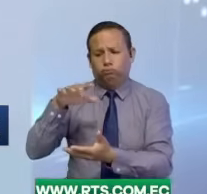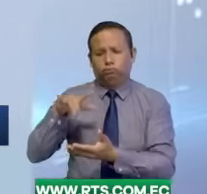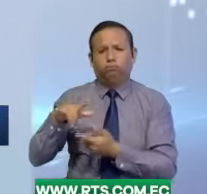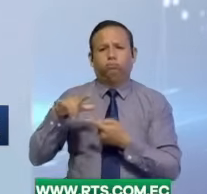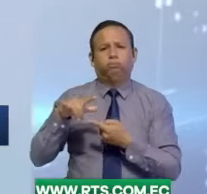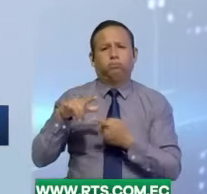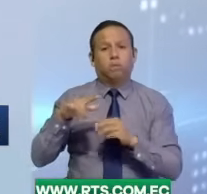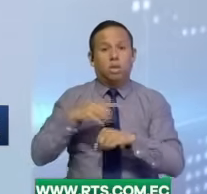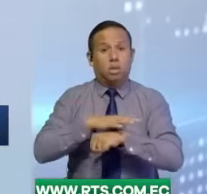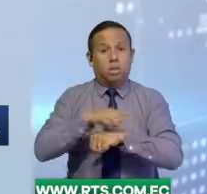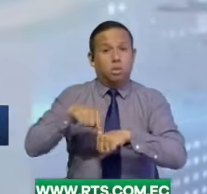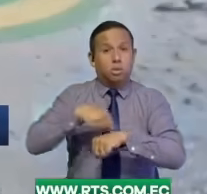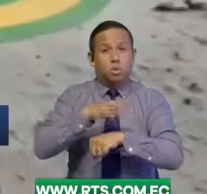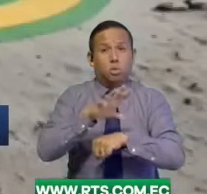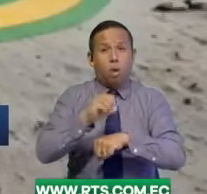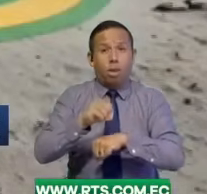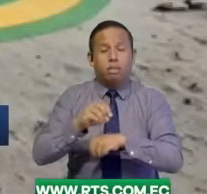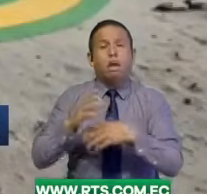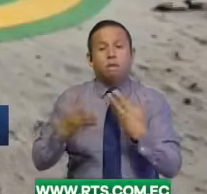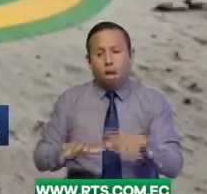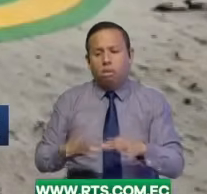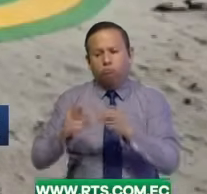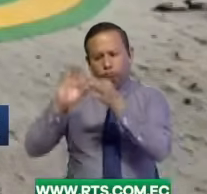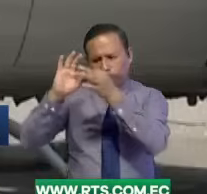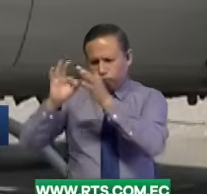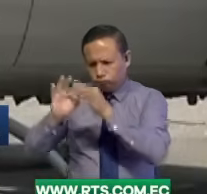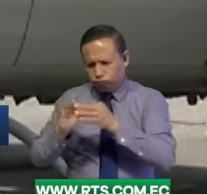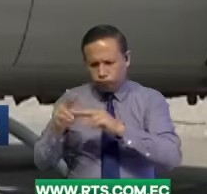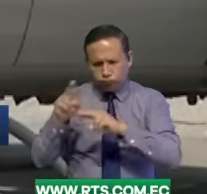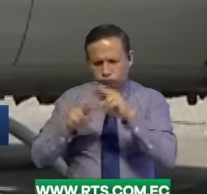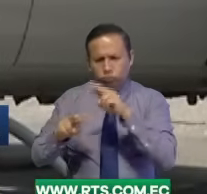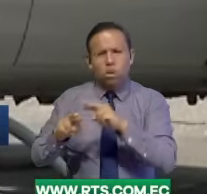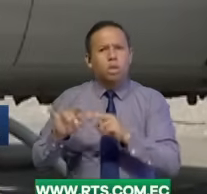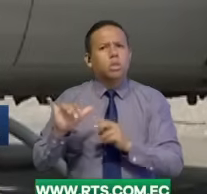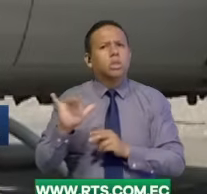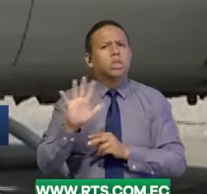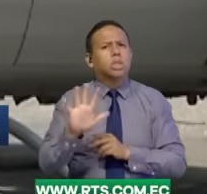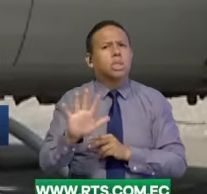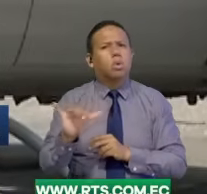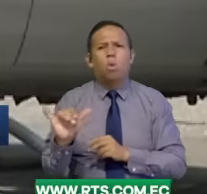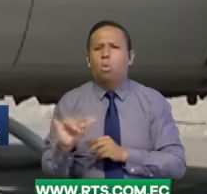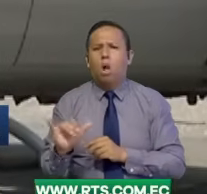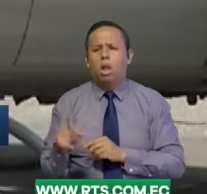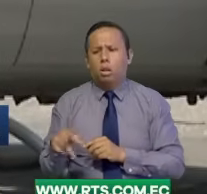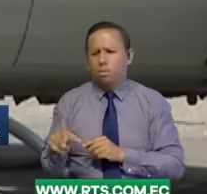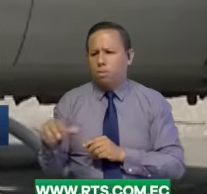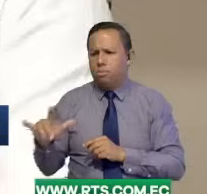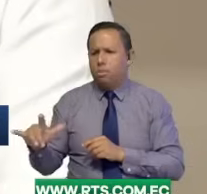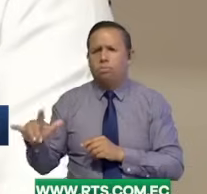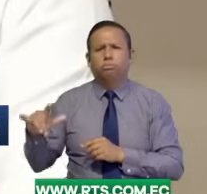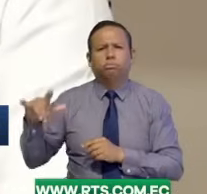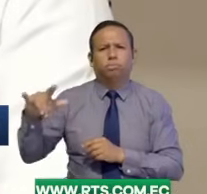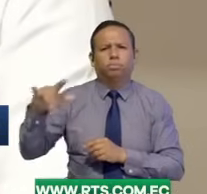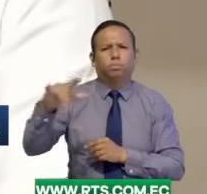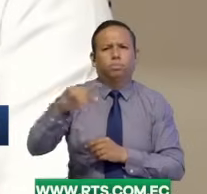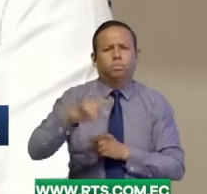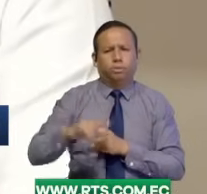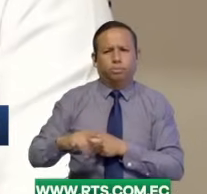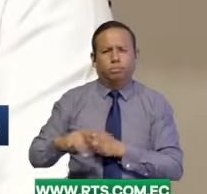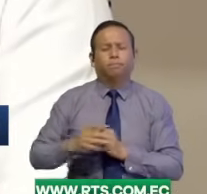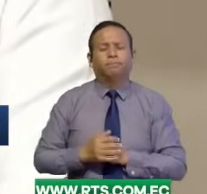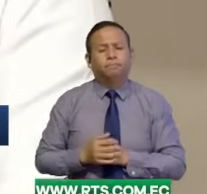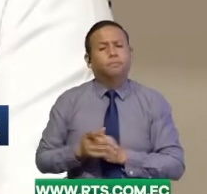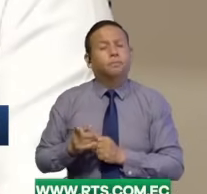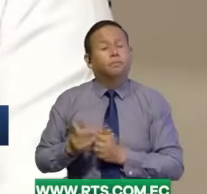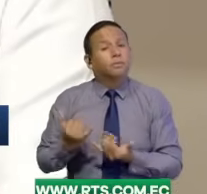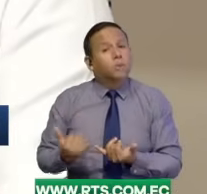recibía mantenimiento. Eran 5 aeronaves similares que prestaban servicios a la Fuerza Naval. Por el momento se ha dispuesto